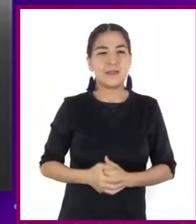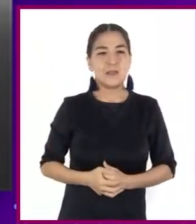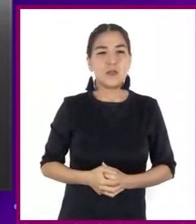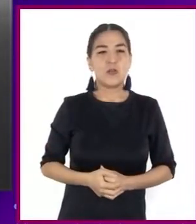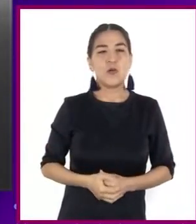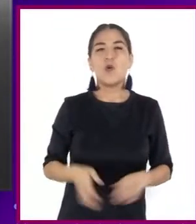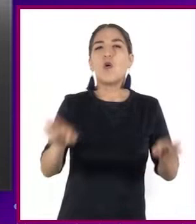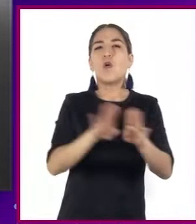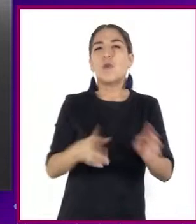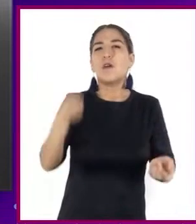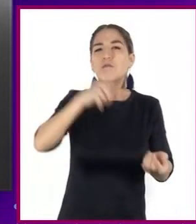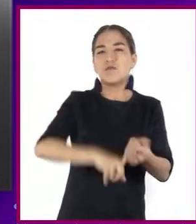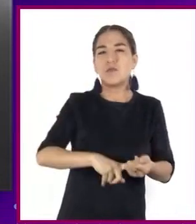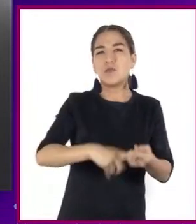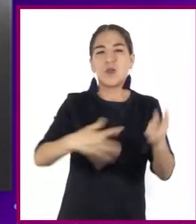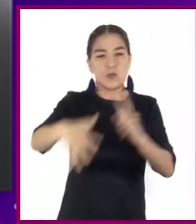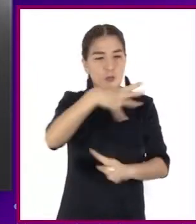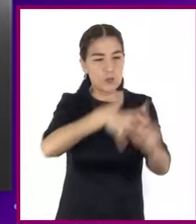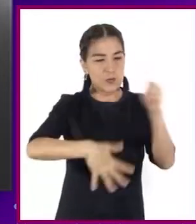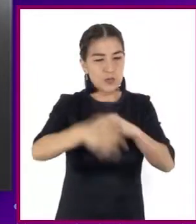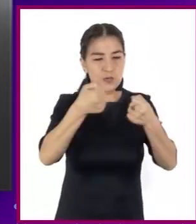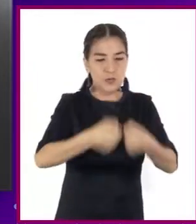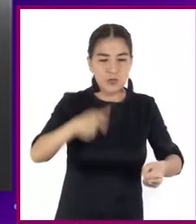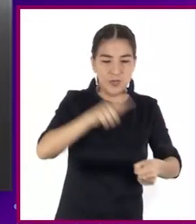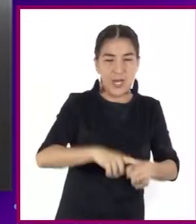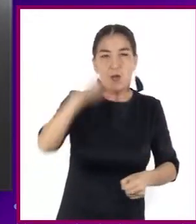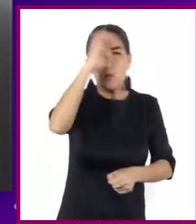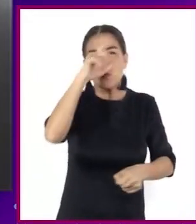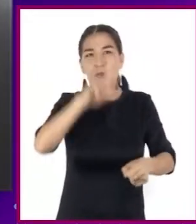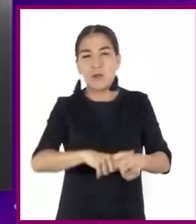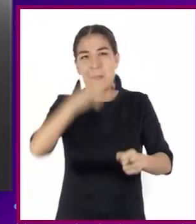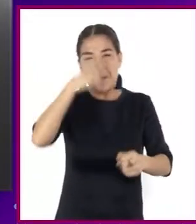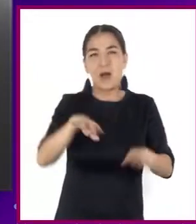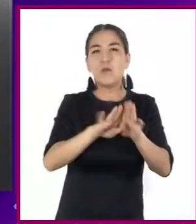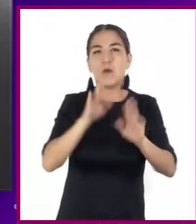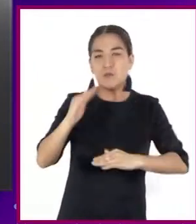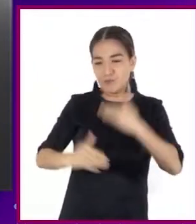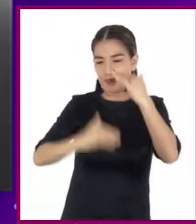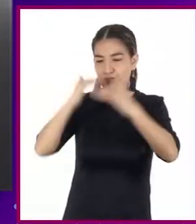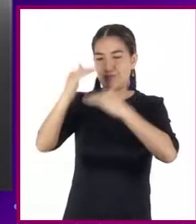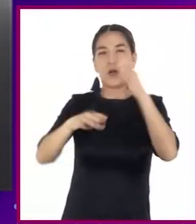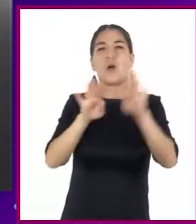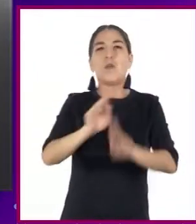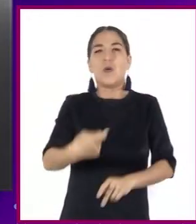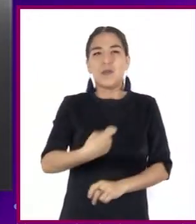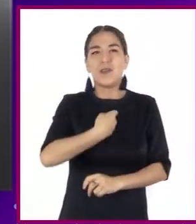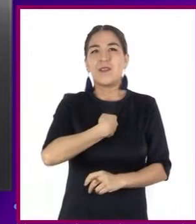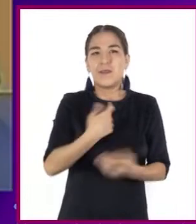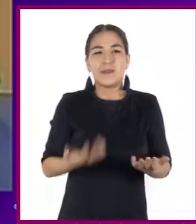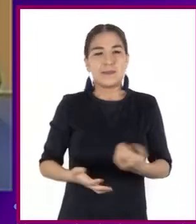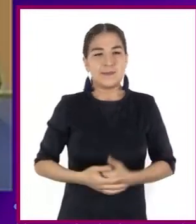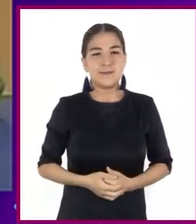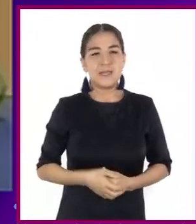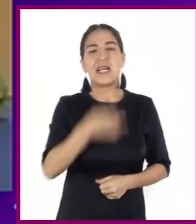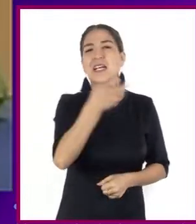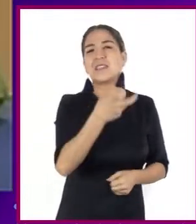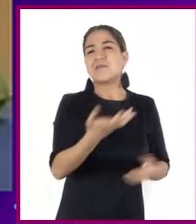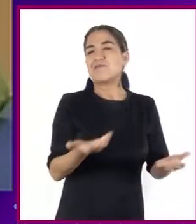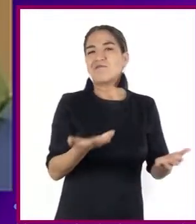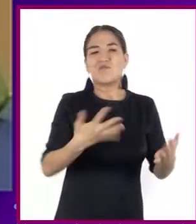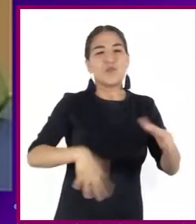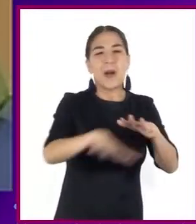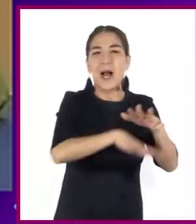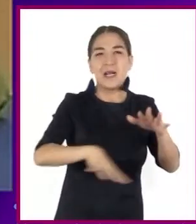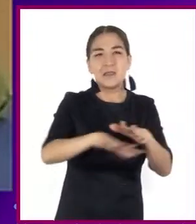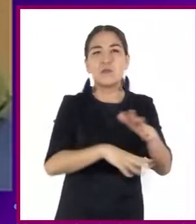influyen los contextos sociales y culturales en la conformación de nuestra identidad? Los contextos sociales son básicos, porque en